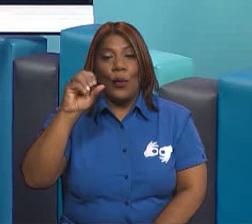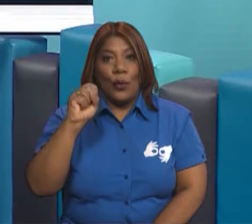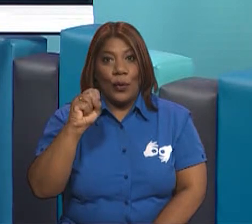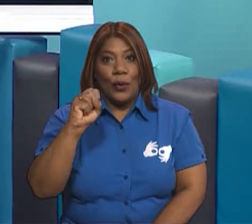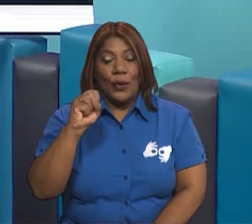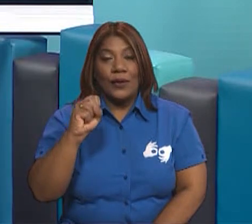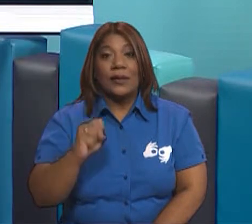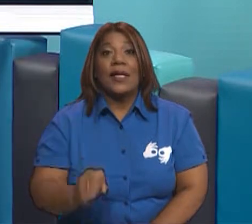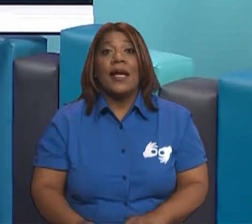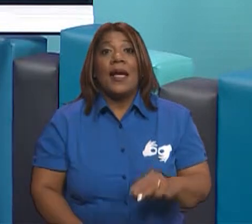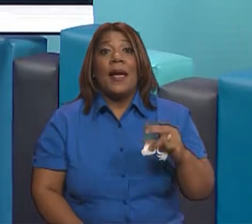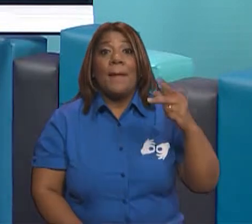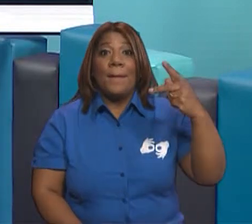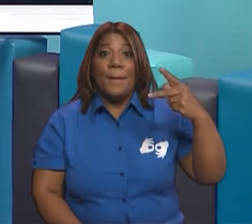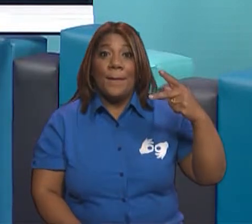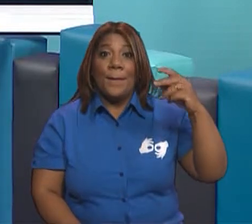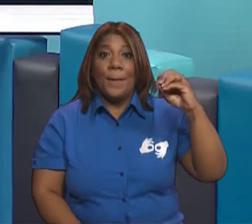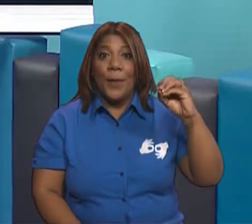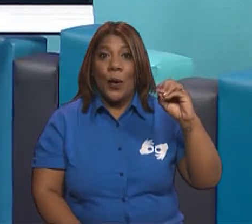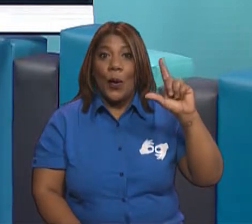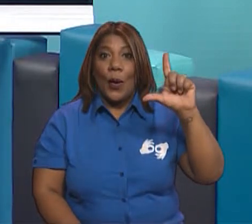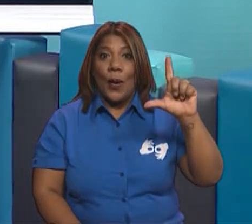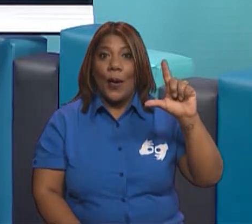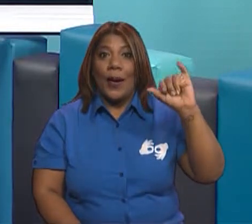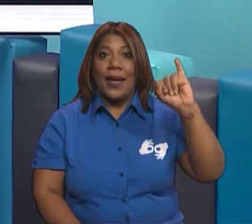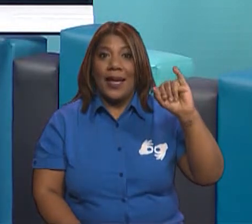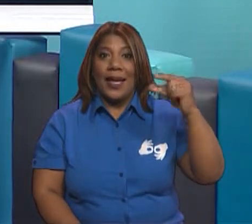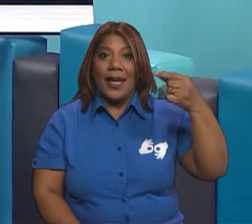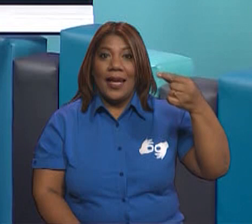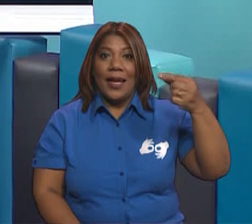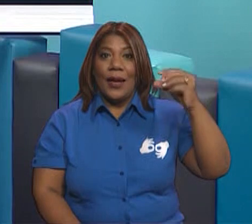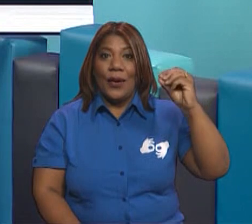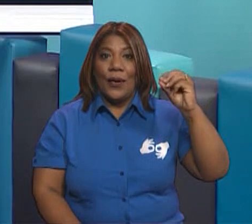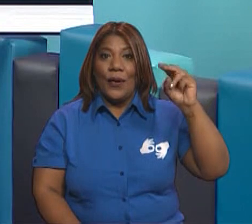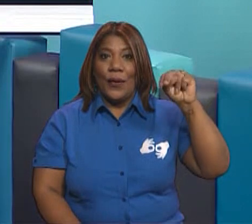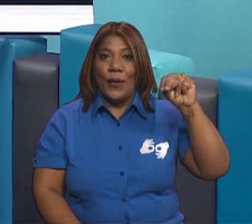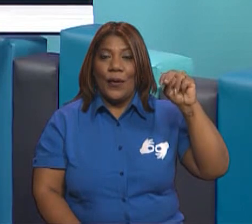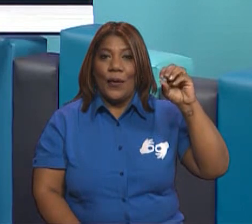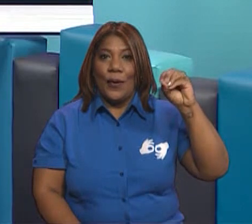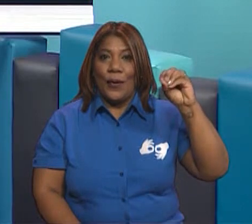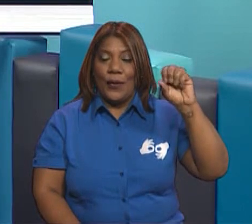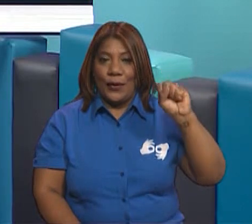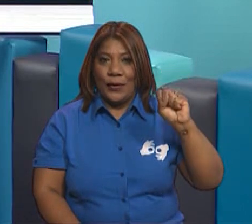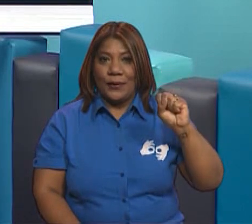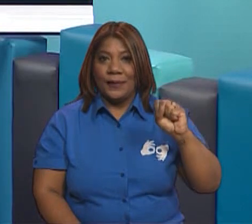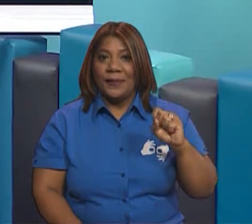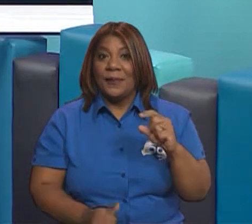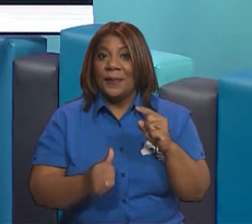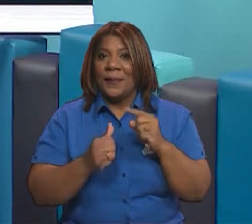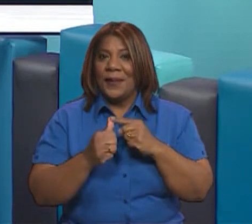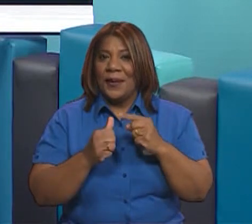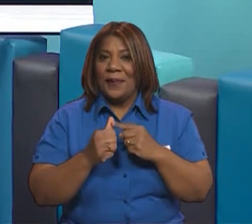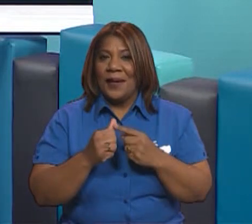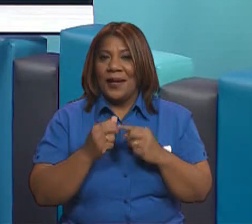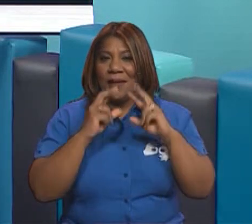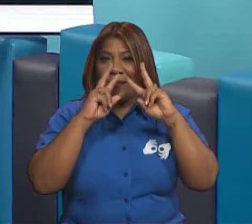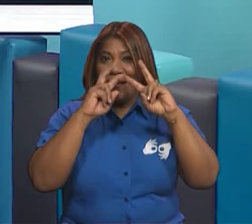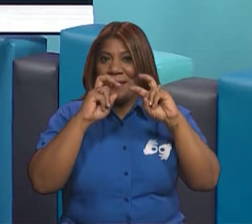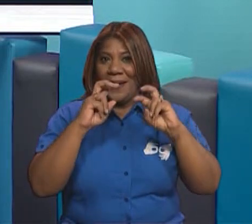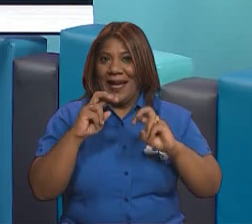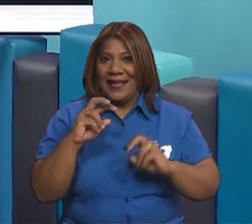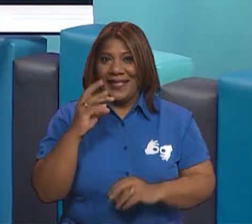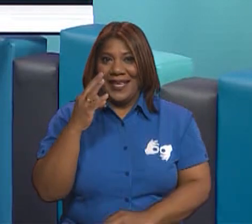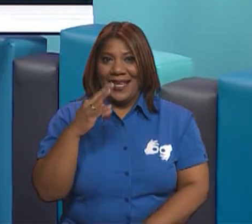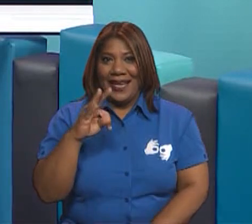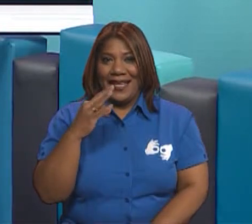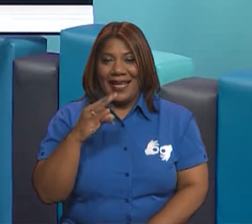geometría. Entonces vamos a verlos juntos, pero primero vamos a revisar nuestro boleto de entrada, que es la tarea de la clase